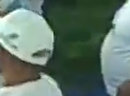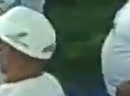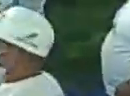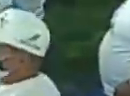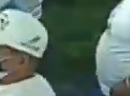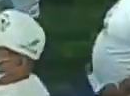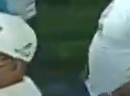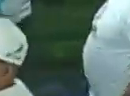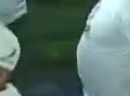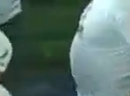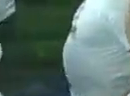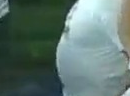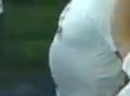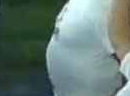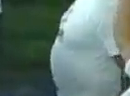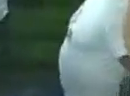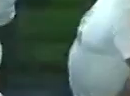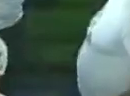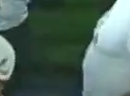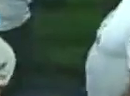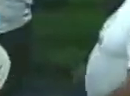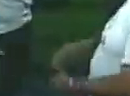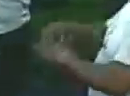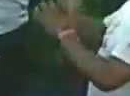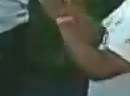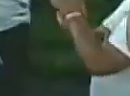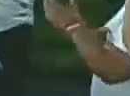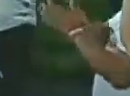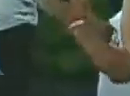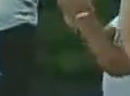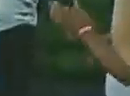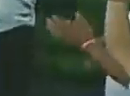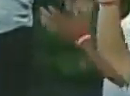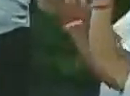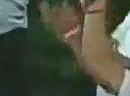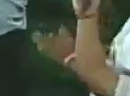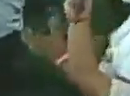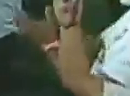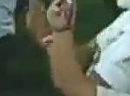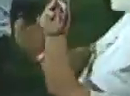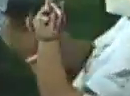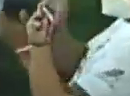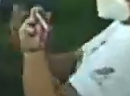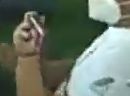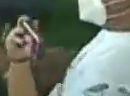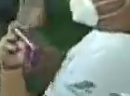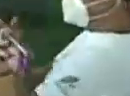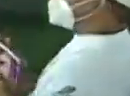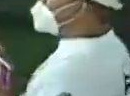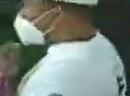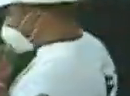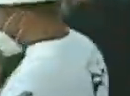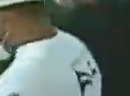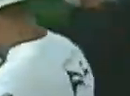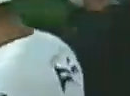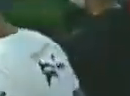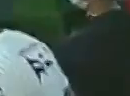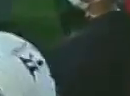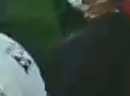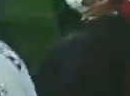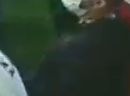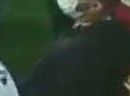Somos conciencia, somos gente para trabajar, garantizan nuestro futuro, para siempre somos los